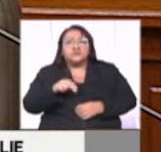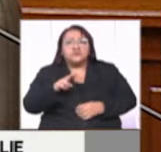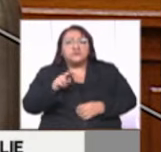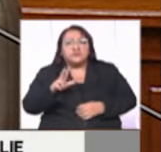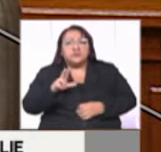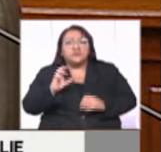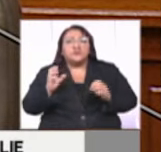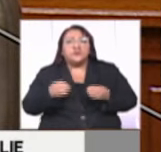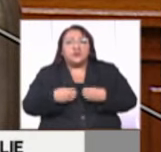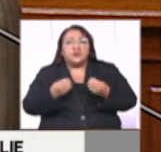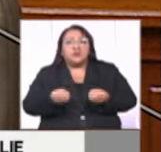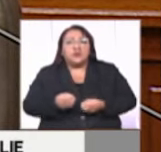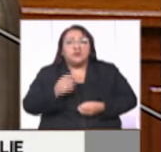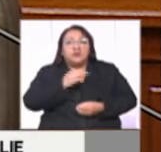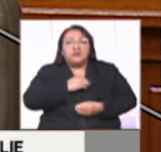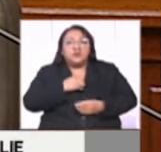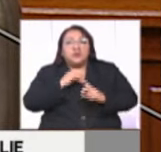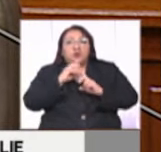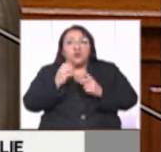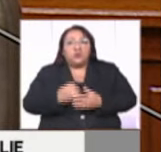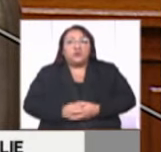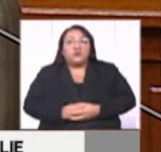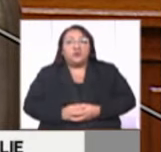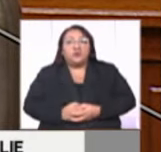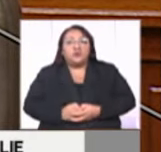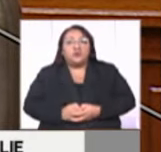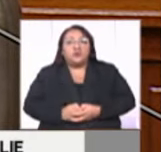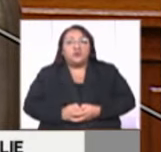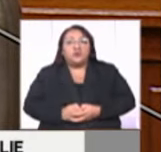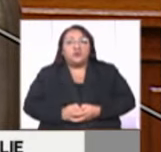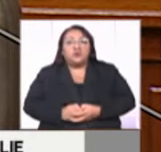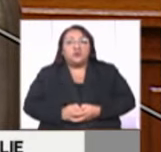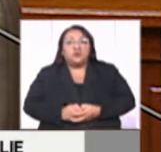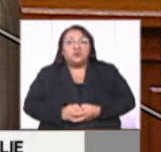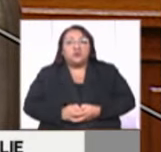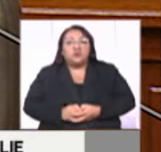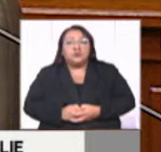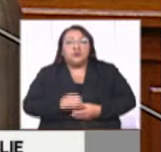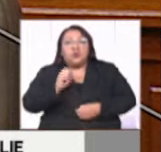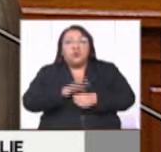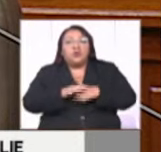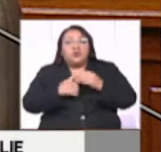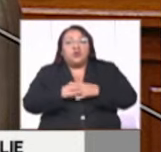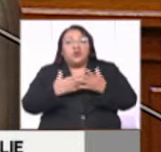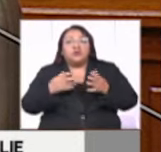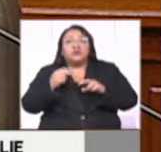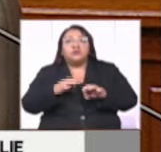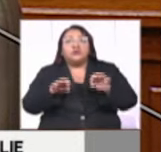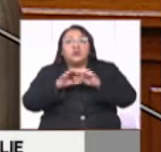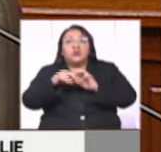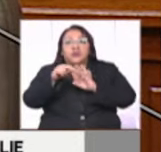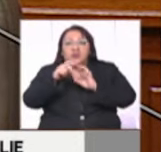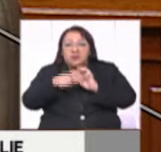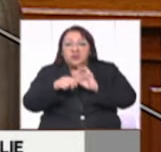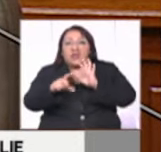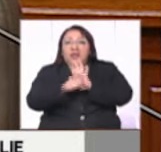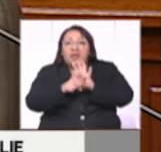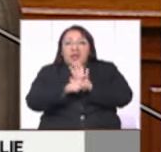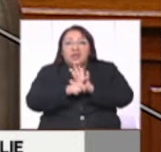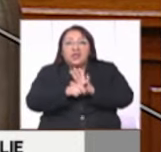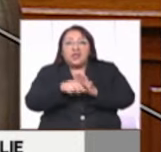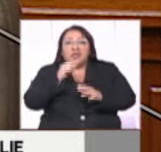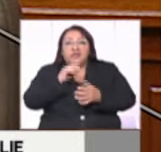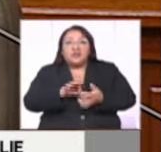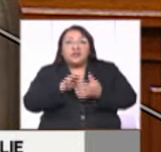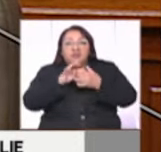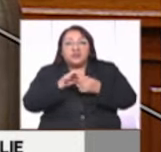3.480-2023 sea emitida por el Ministerio de Cultura, que cumpla con todas las condiciones legales necesarias para la configuración del supuesto